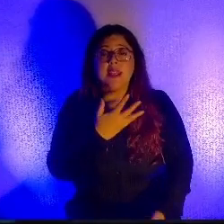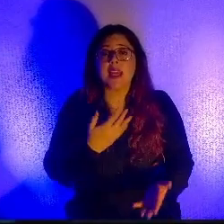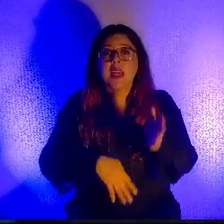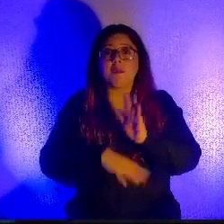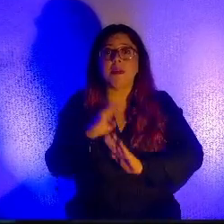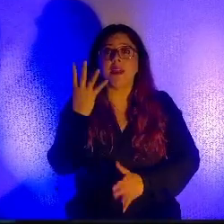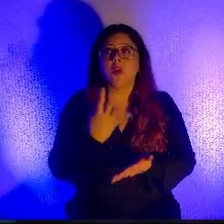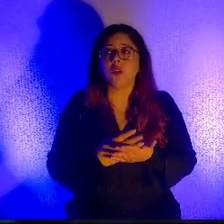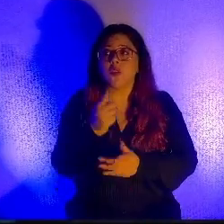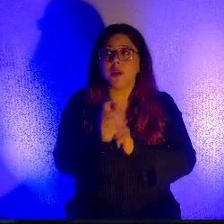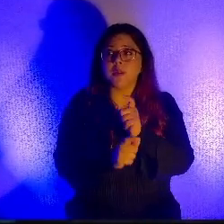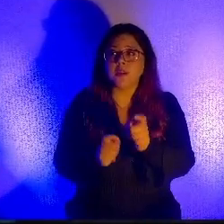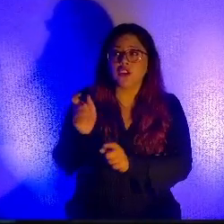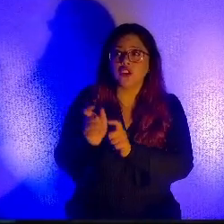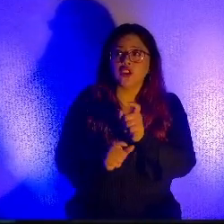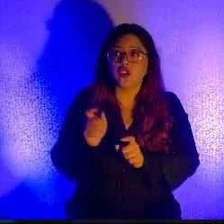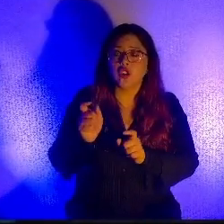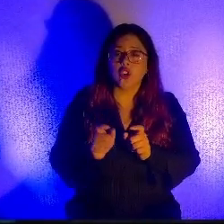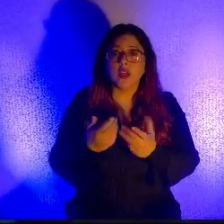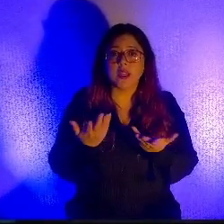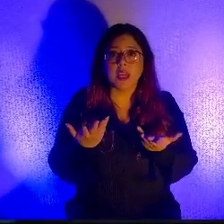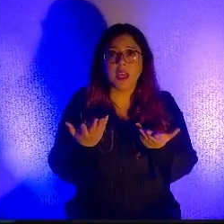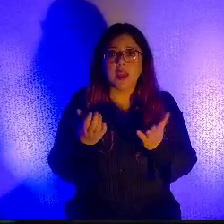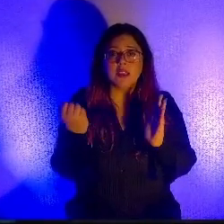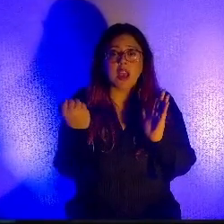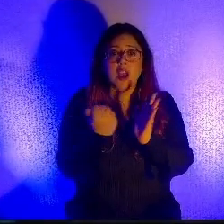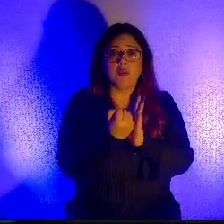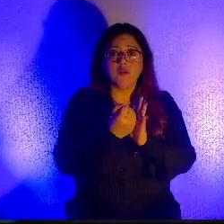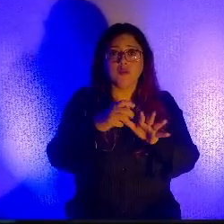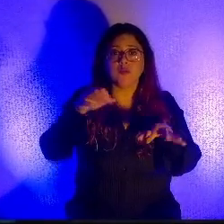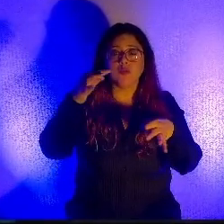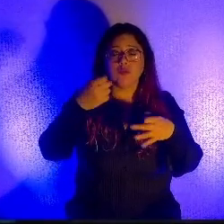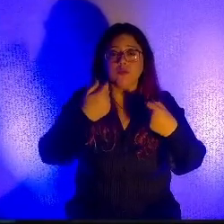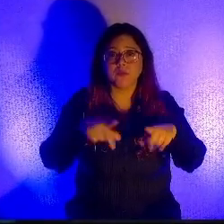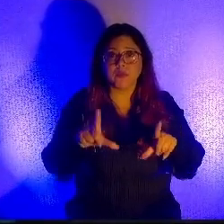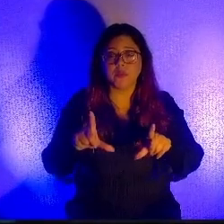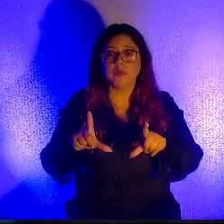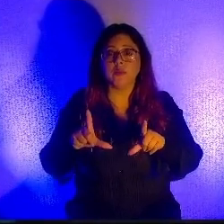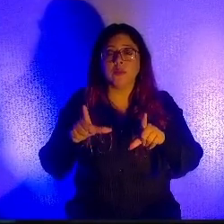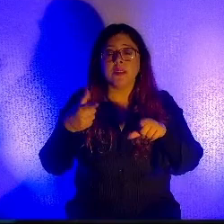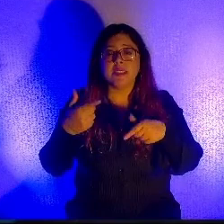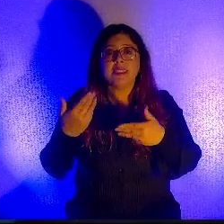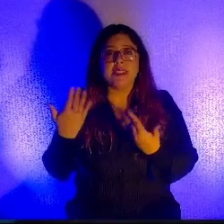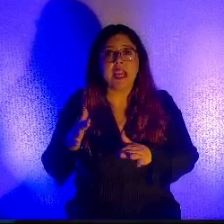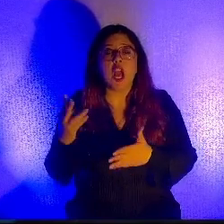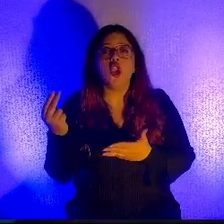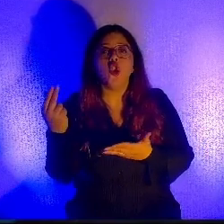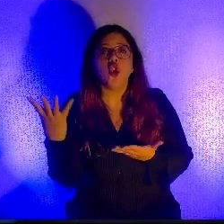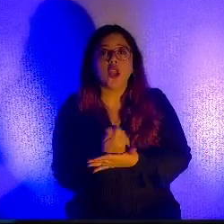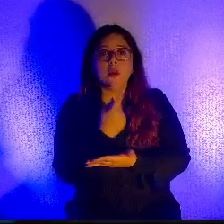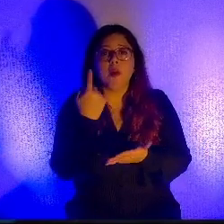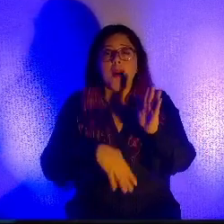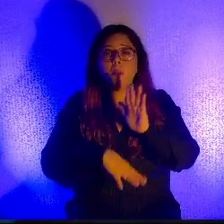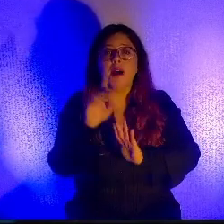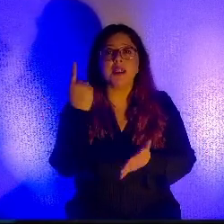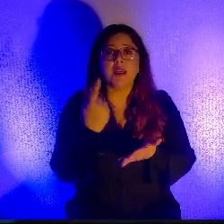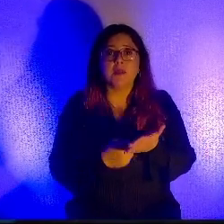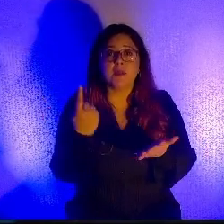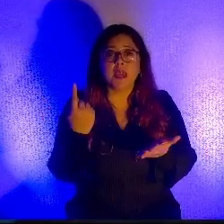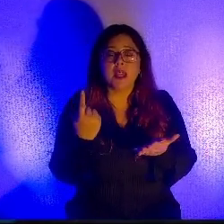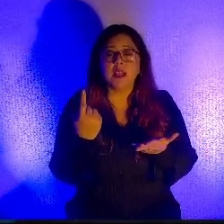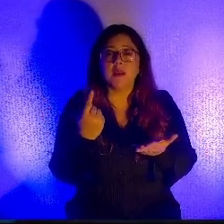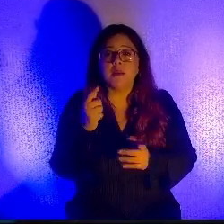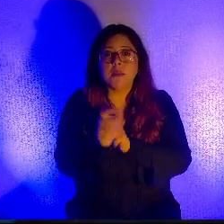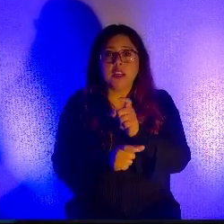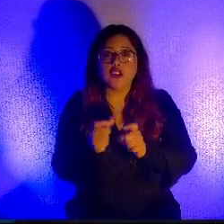de 4000 personas con certificaciones y ya logramos traquear más de 1000 personas con un nuevo empleo en